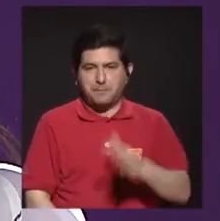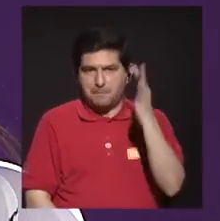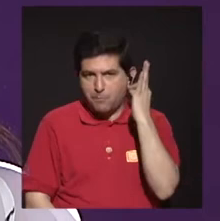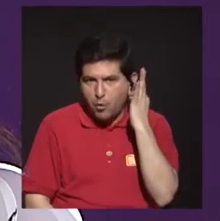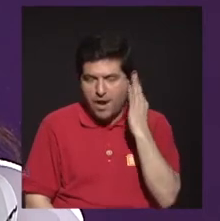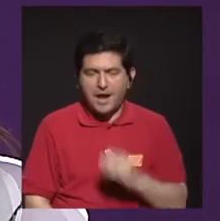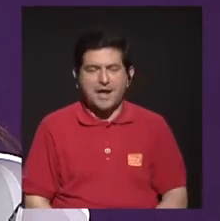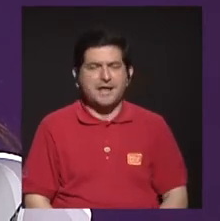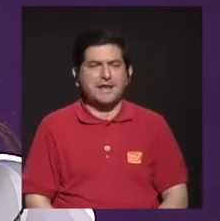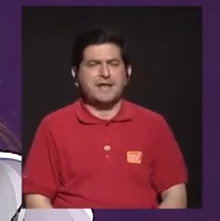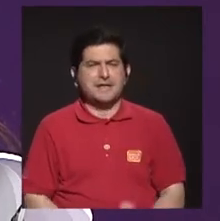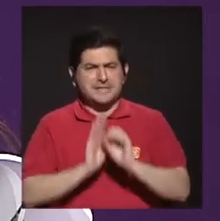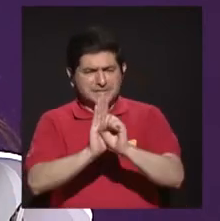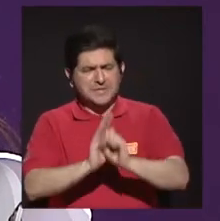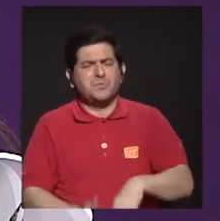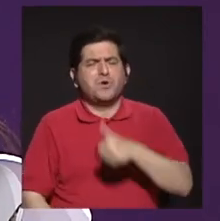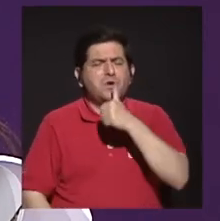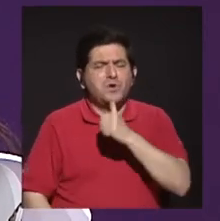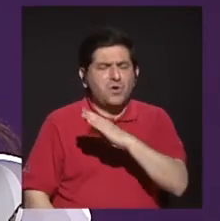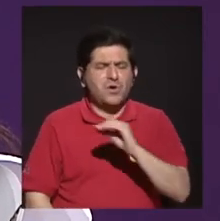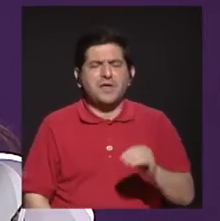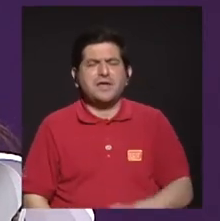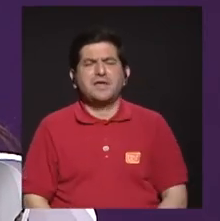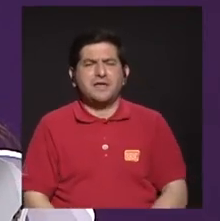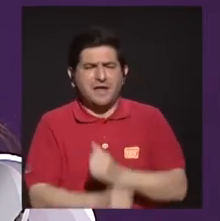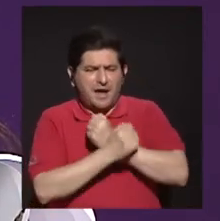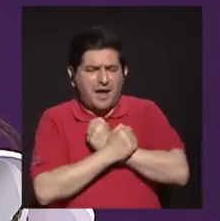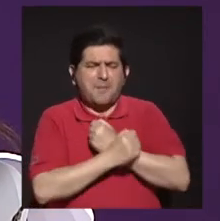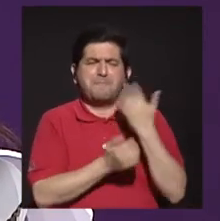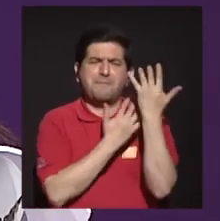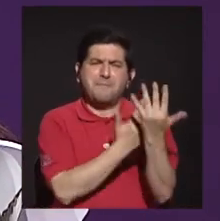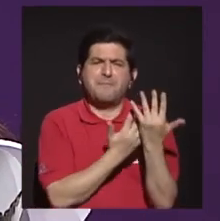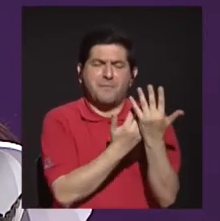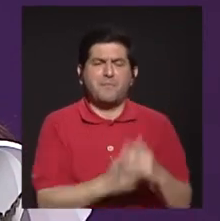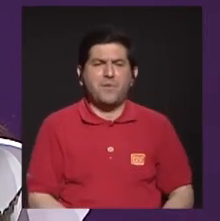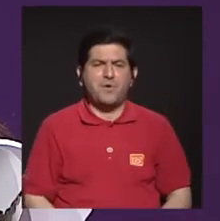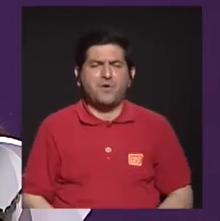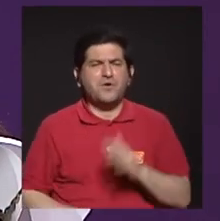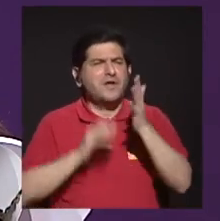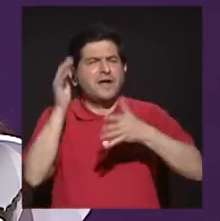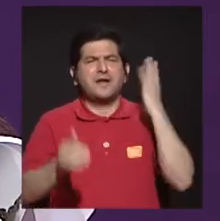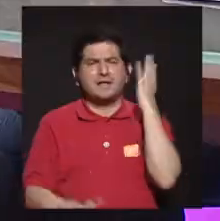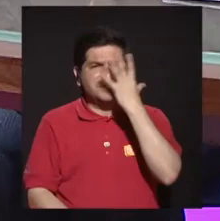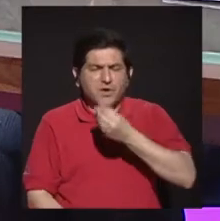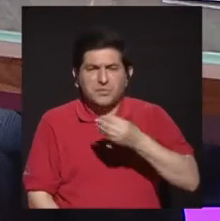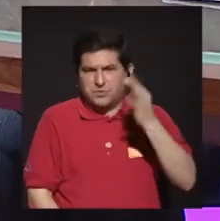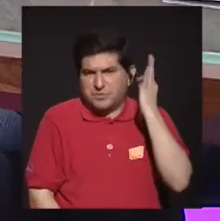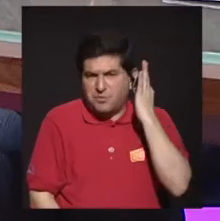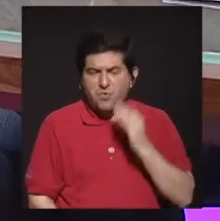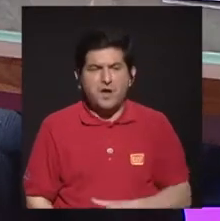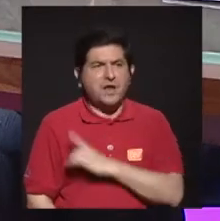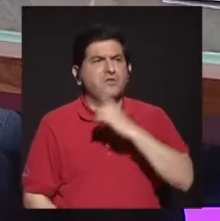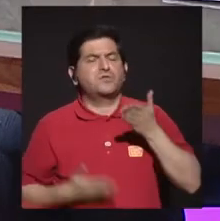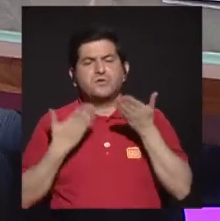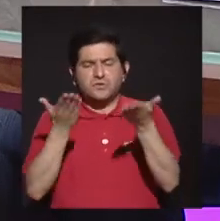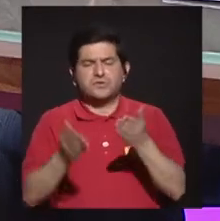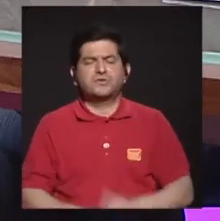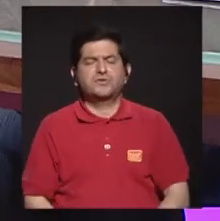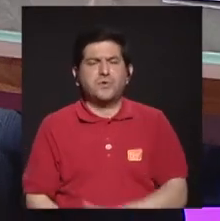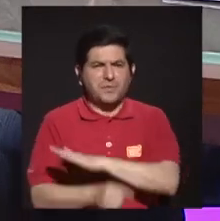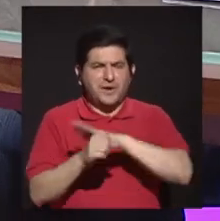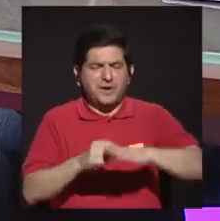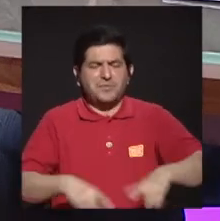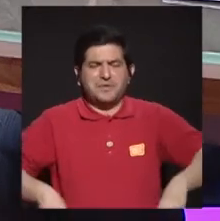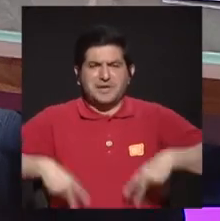Mujer símbolo de paciencia y fortaleza. Mujer, símbolo de amor y esperanza. Mujer, creación maravillosa que Dios mandó para llenar nuestra vida de